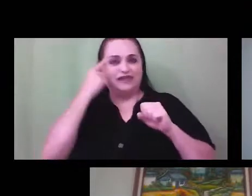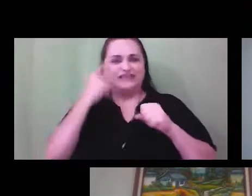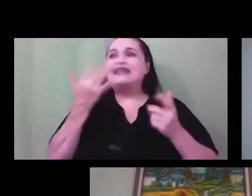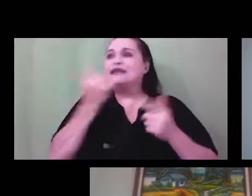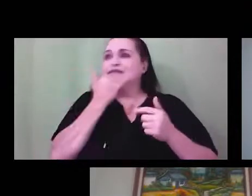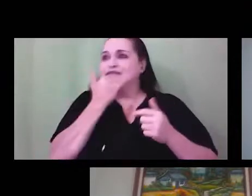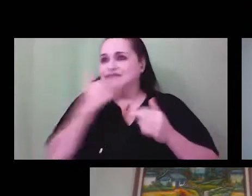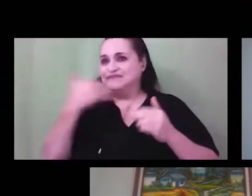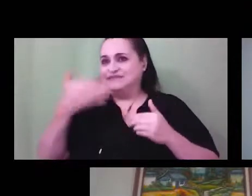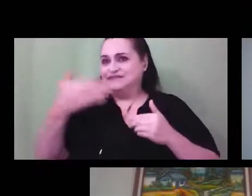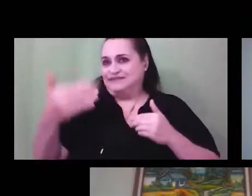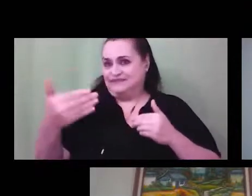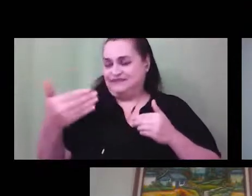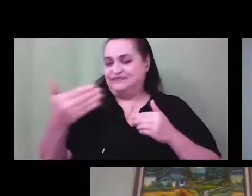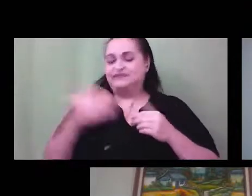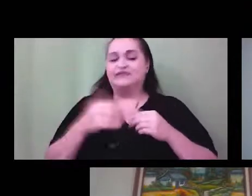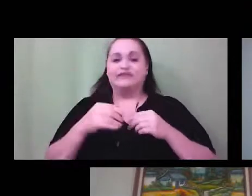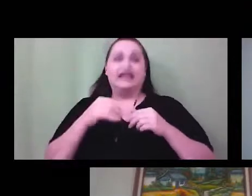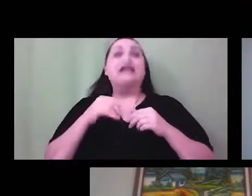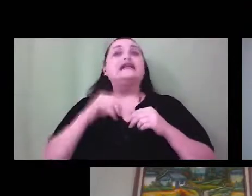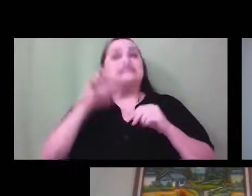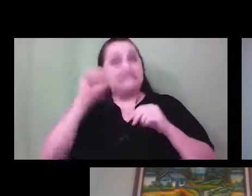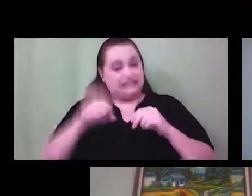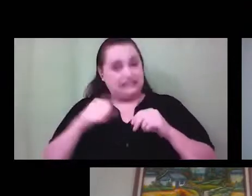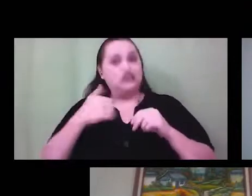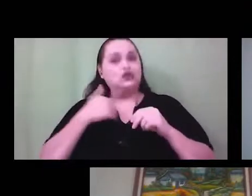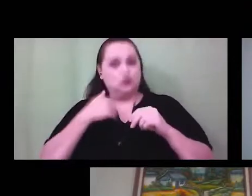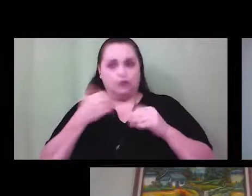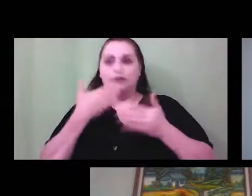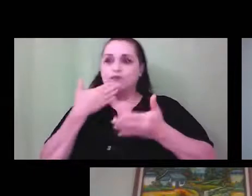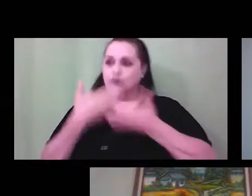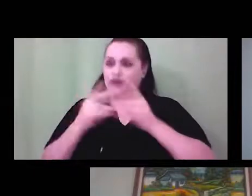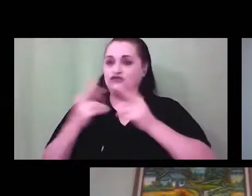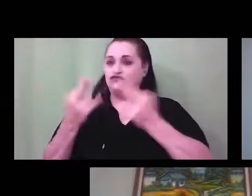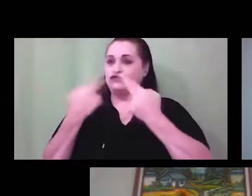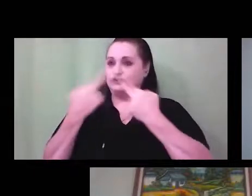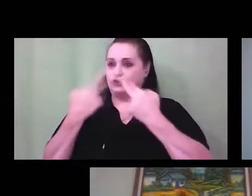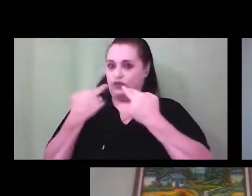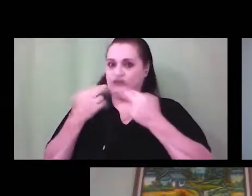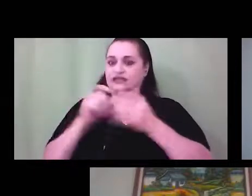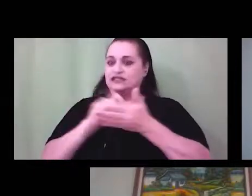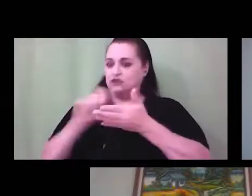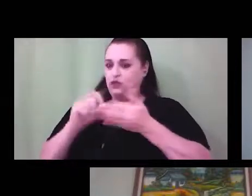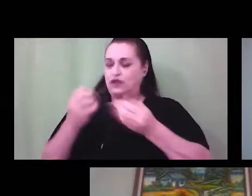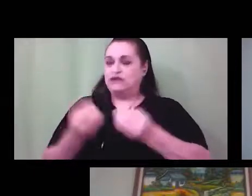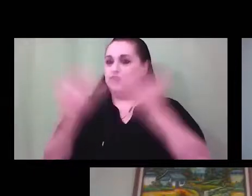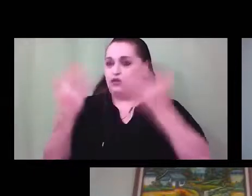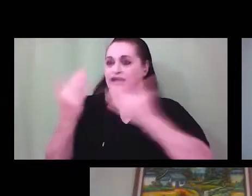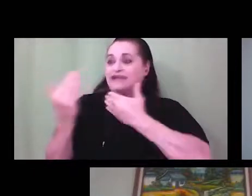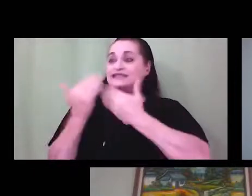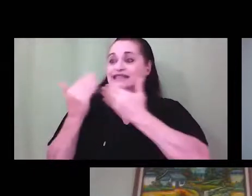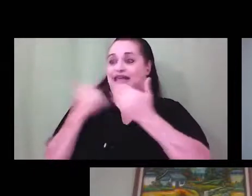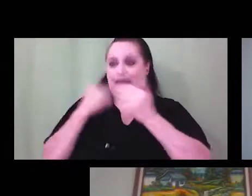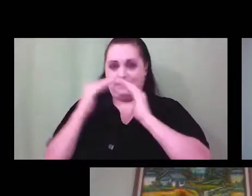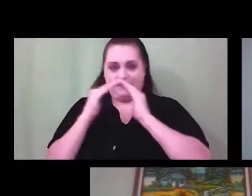pasar? Y viera que sí tuve muy buena respuesta en las escuelas públicas cerca de mi